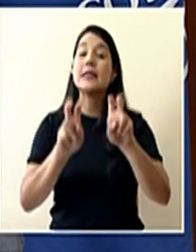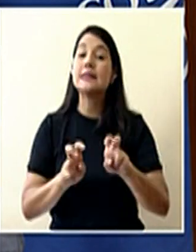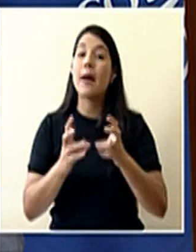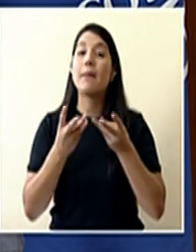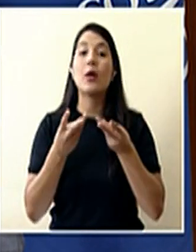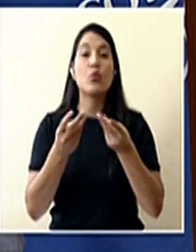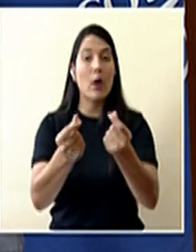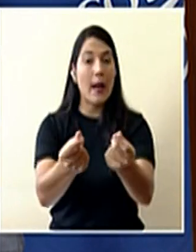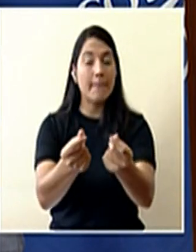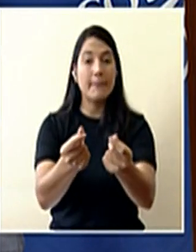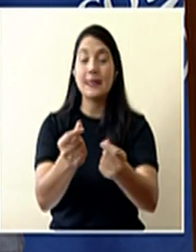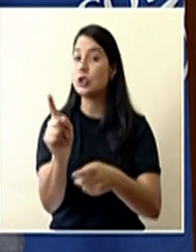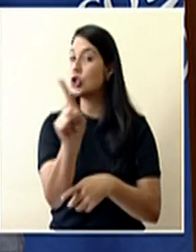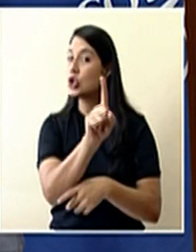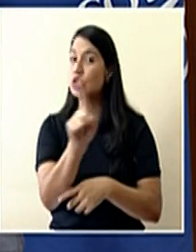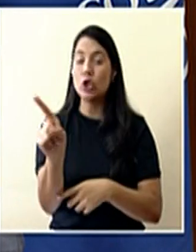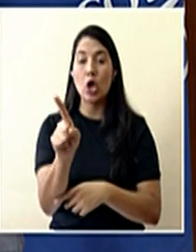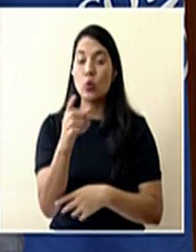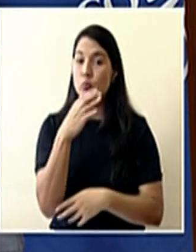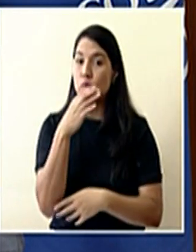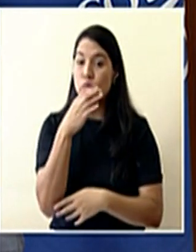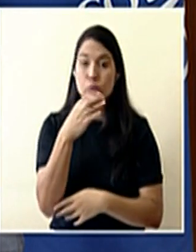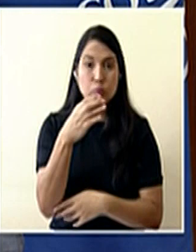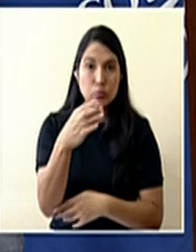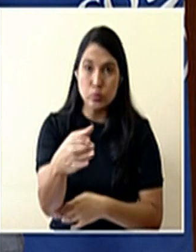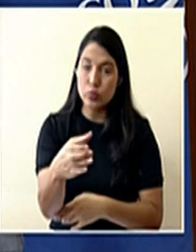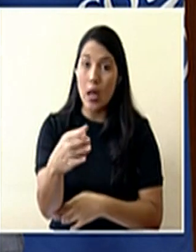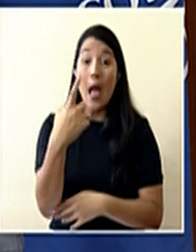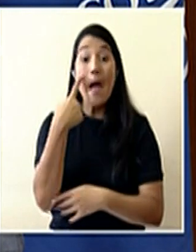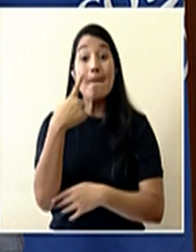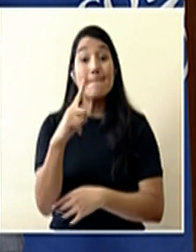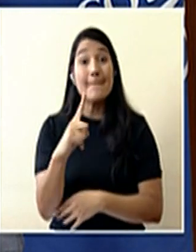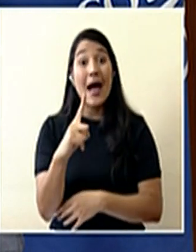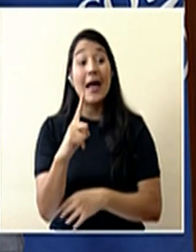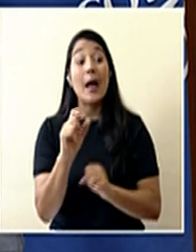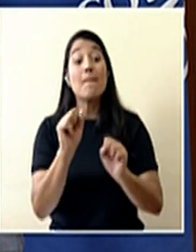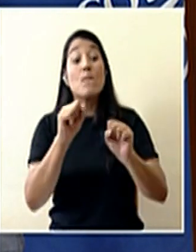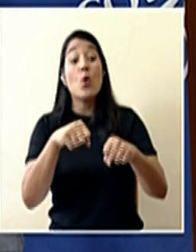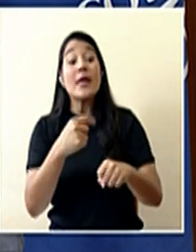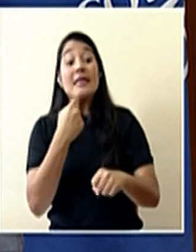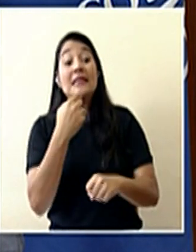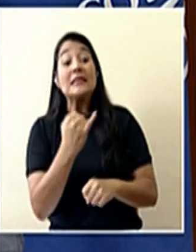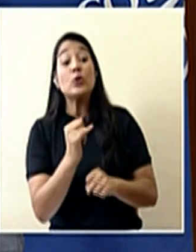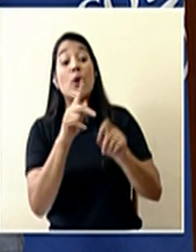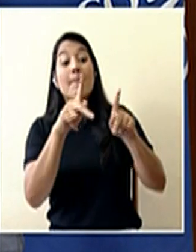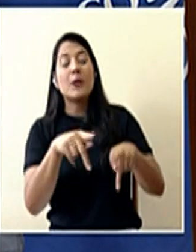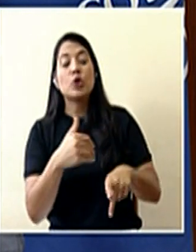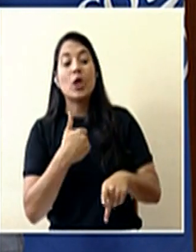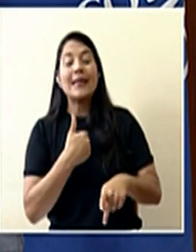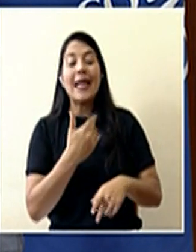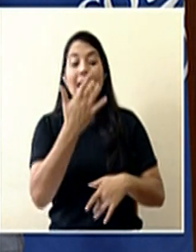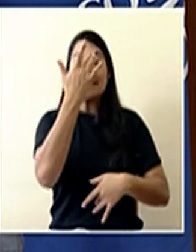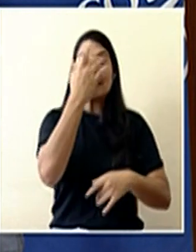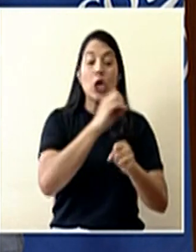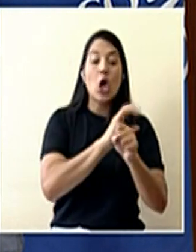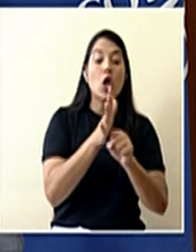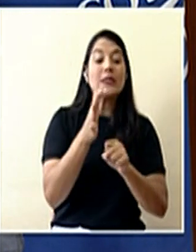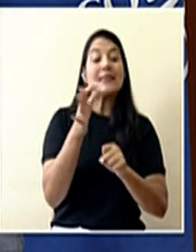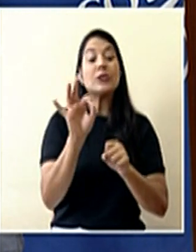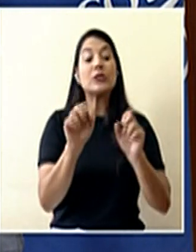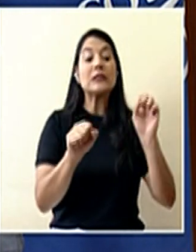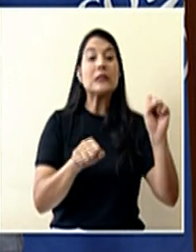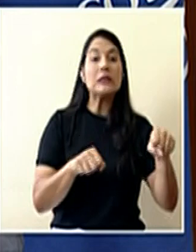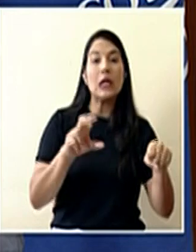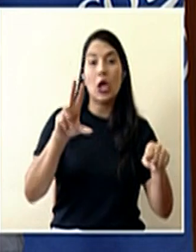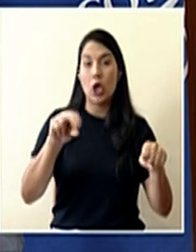no están recomendadas para el diagnóstico por COVID-19. Eso lo